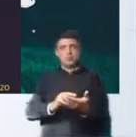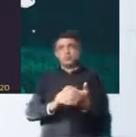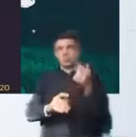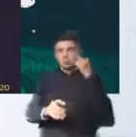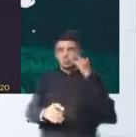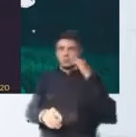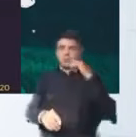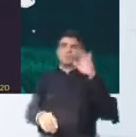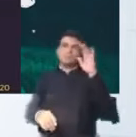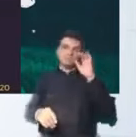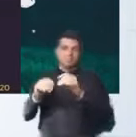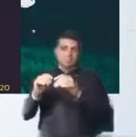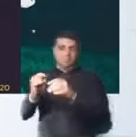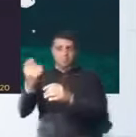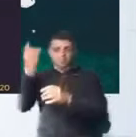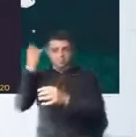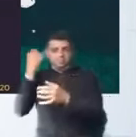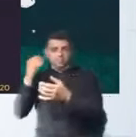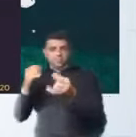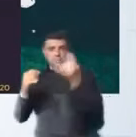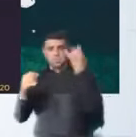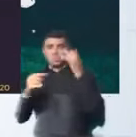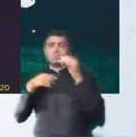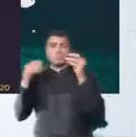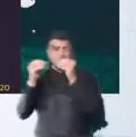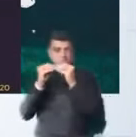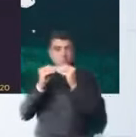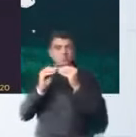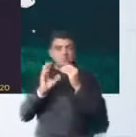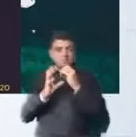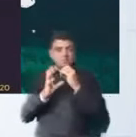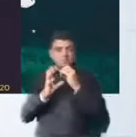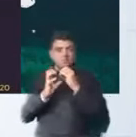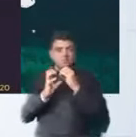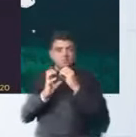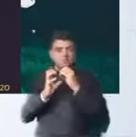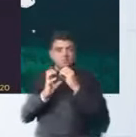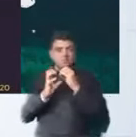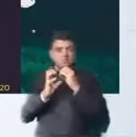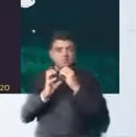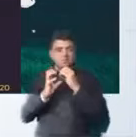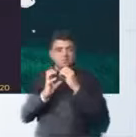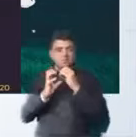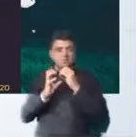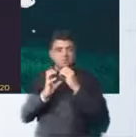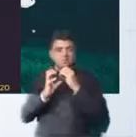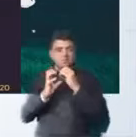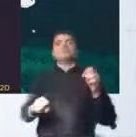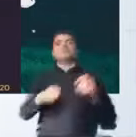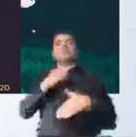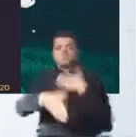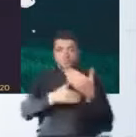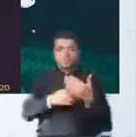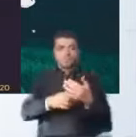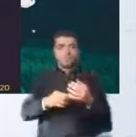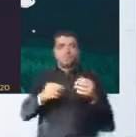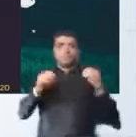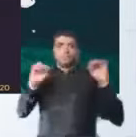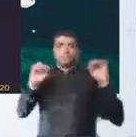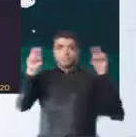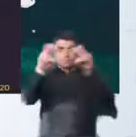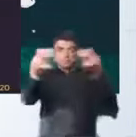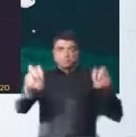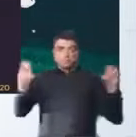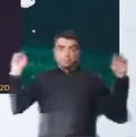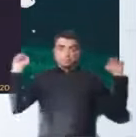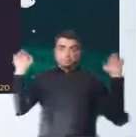Y con esto va a haber muchísima posibilidad de que se vayan a llenar estas salas de cuidados intensivos, estas salas de urgencia.